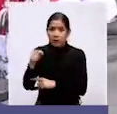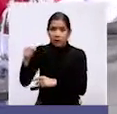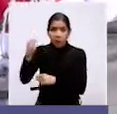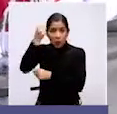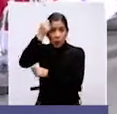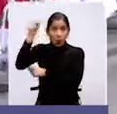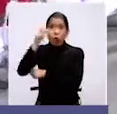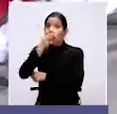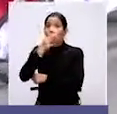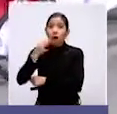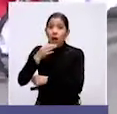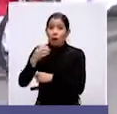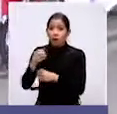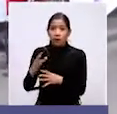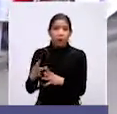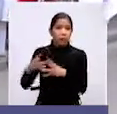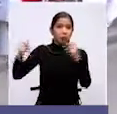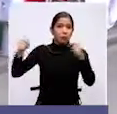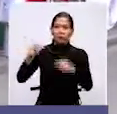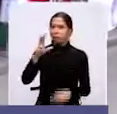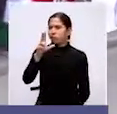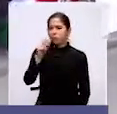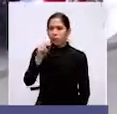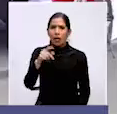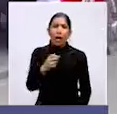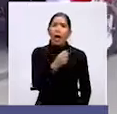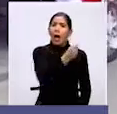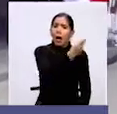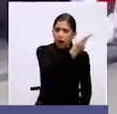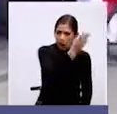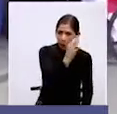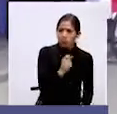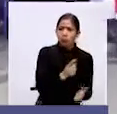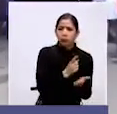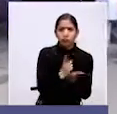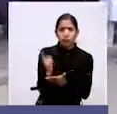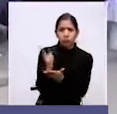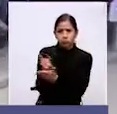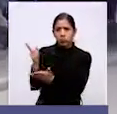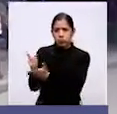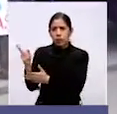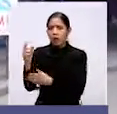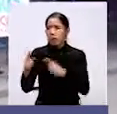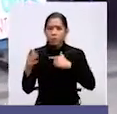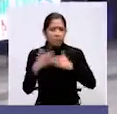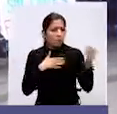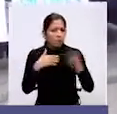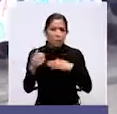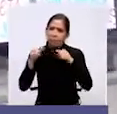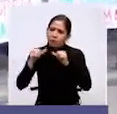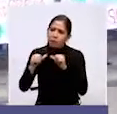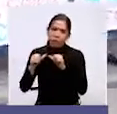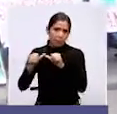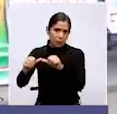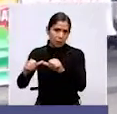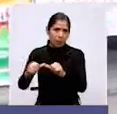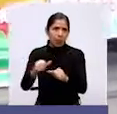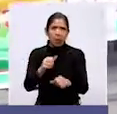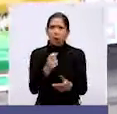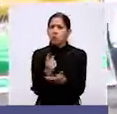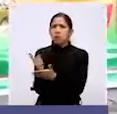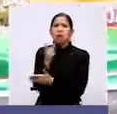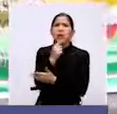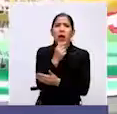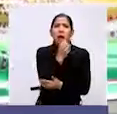de huelga a pesar de algunas amenazas que han recibido, no solamente por parte de autoridades de la gobernación, sino también